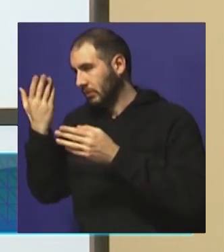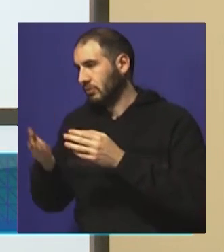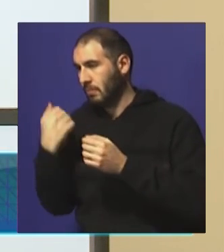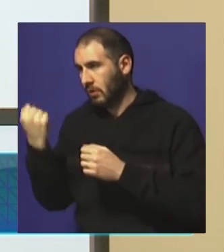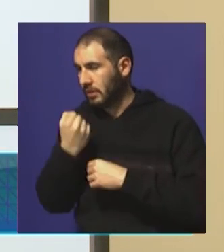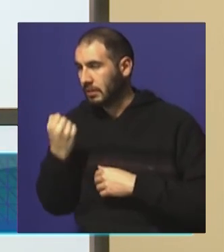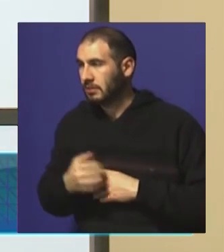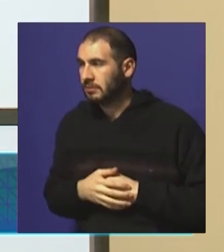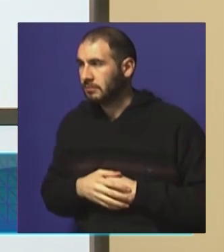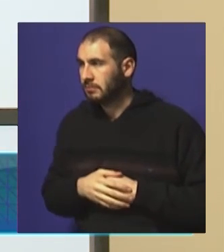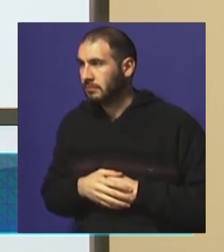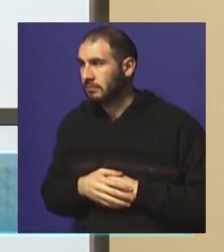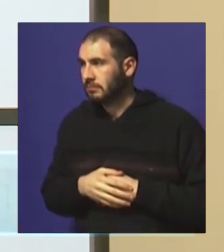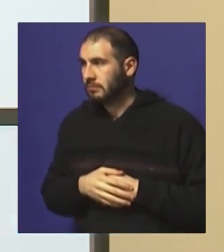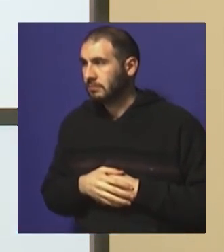sobre Maradona.